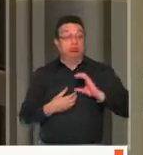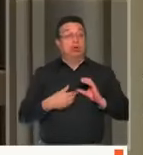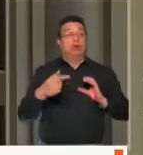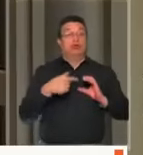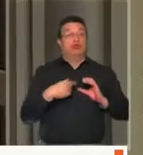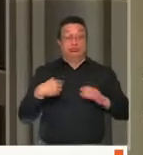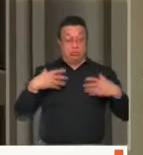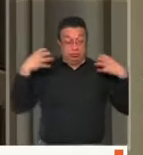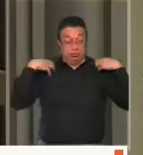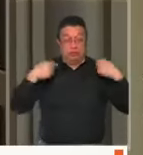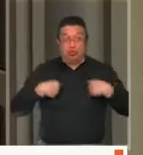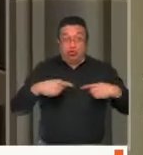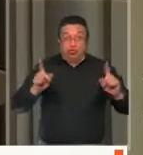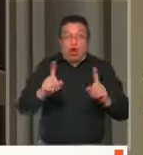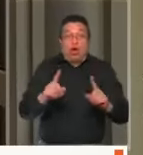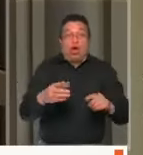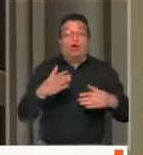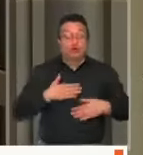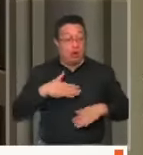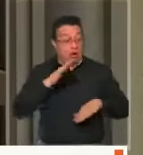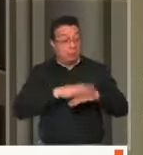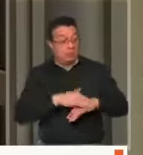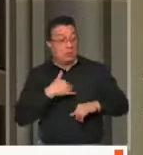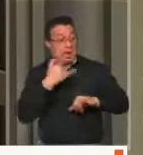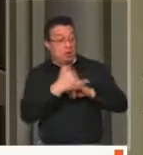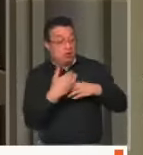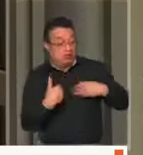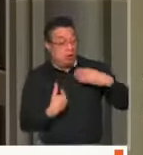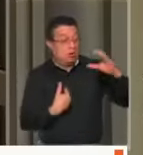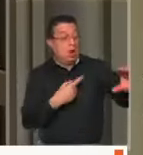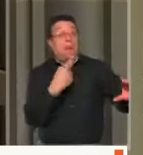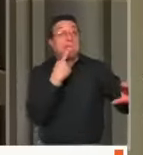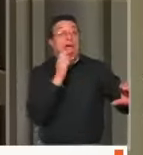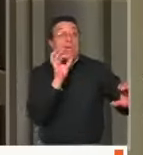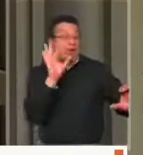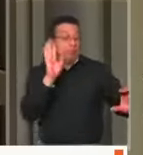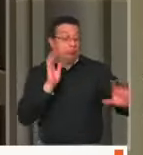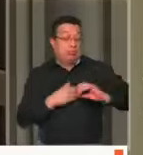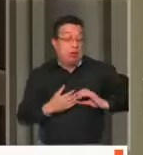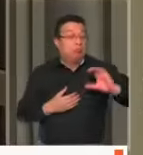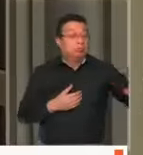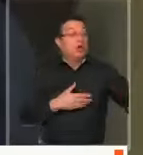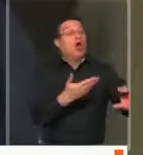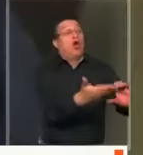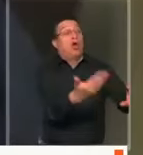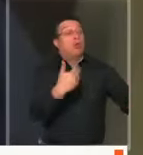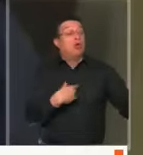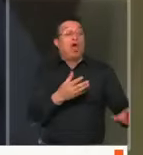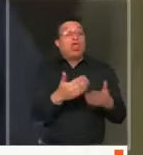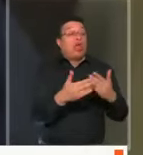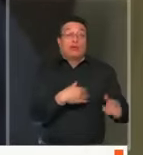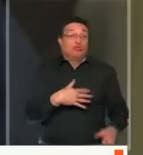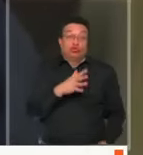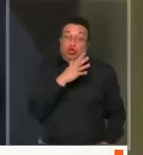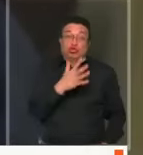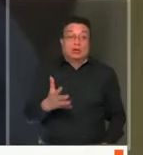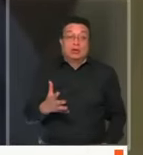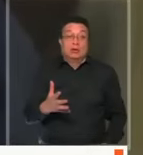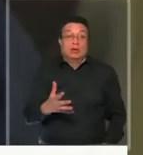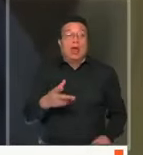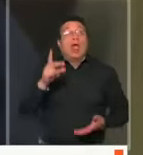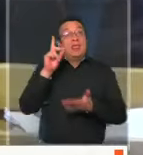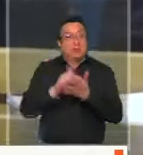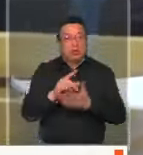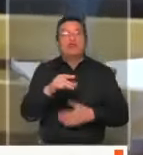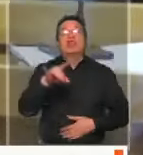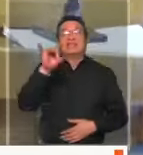tengo responsabilidad. Si tú le prestaste a un amigo, de palabra, etcétera, tú no sabes desde dónde te devuelve. Según la fiscalía, el diputado estaba en